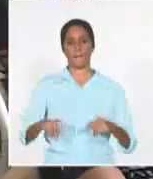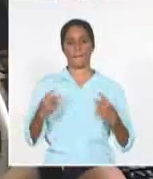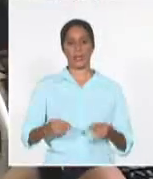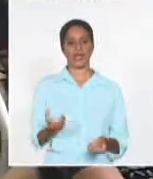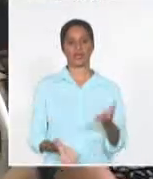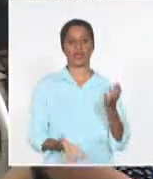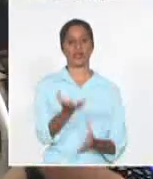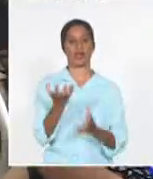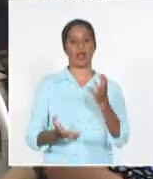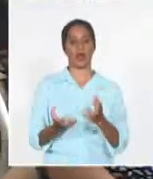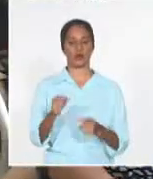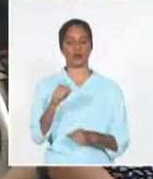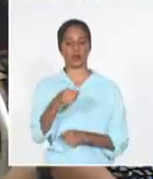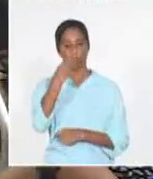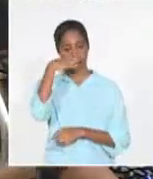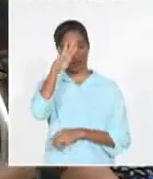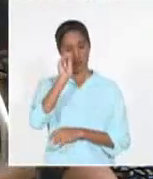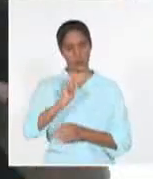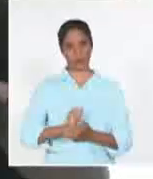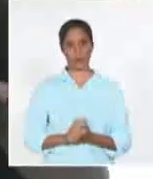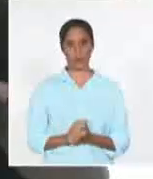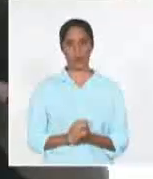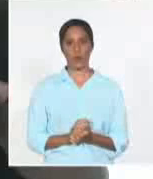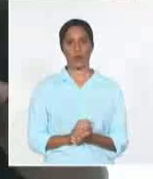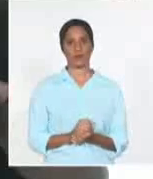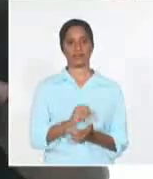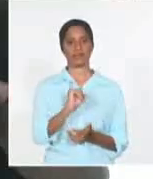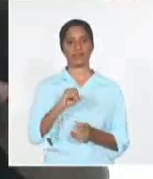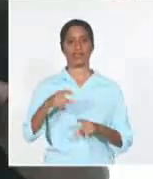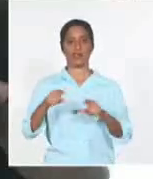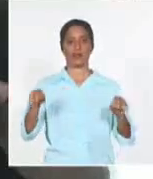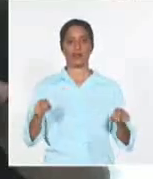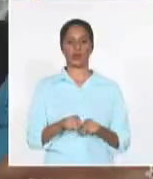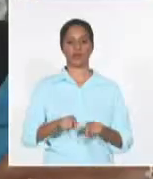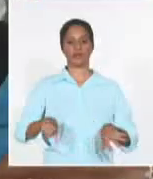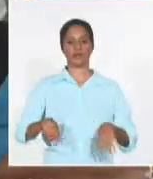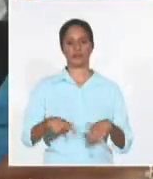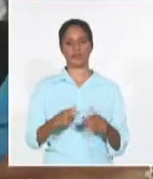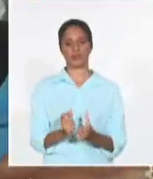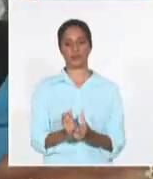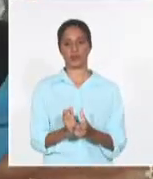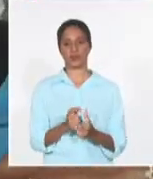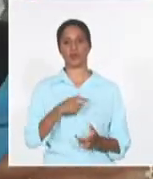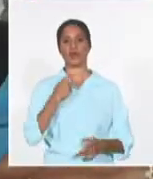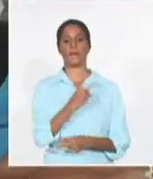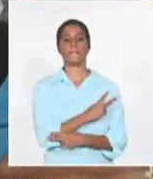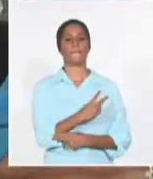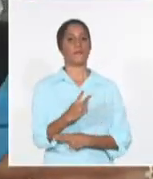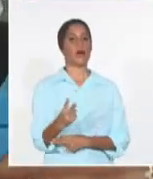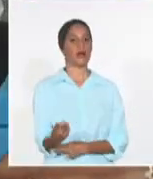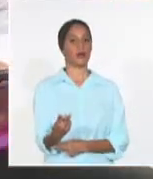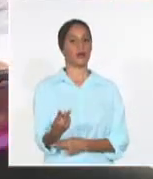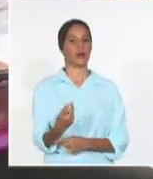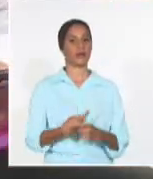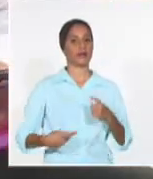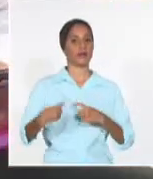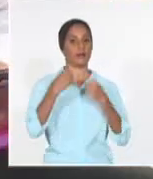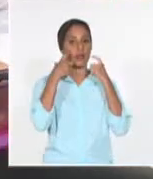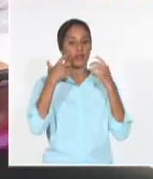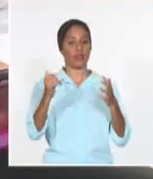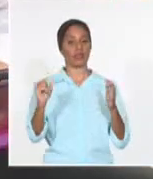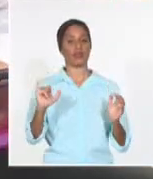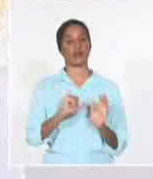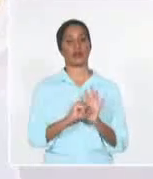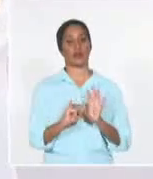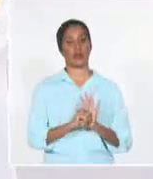criolla, la sexta convención de la Federación Culinaria de Cuba apuesta por la salvaguarda de valores que constituyen esencia de la identidad nacional.